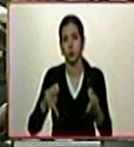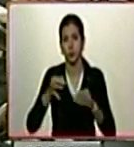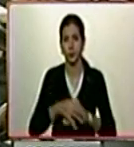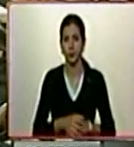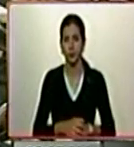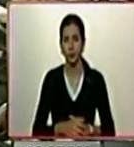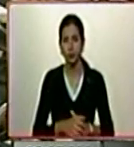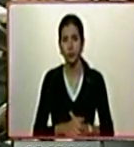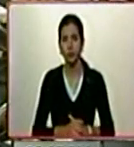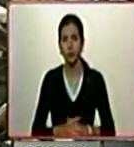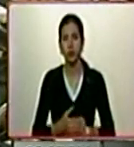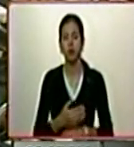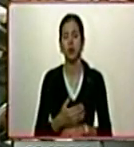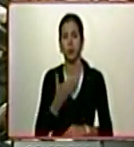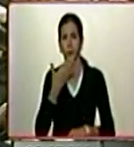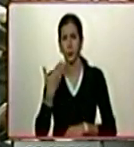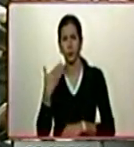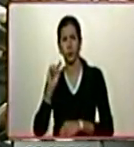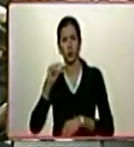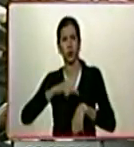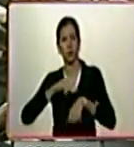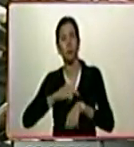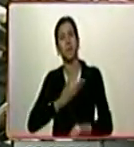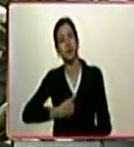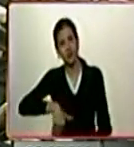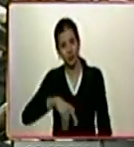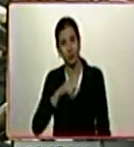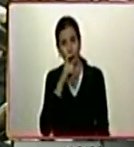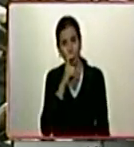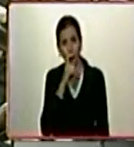nosotros. Recientemente el comandante presidente